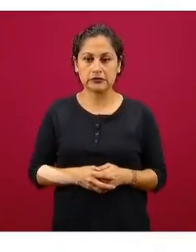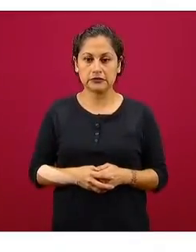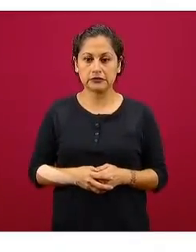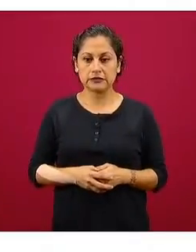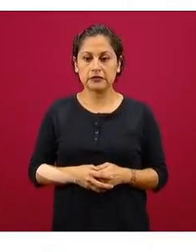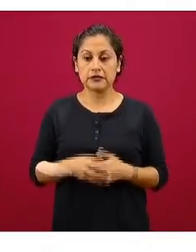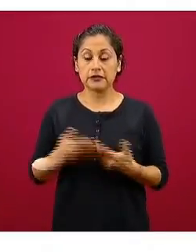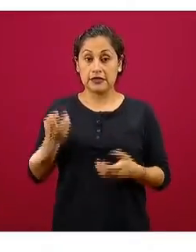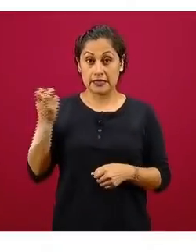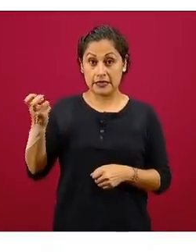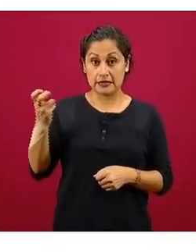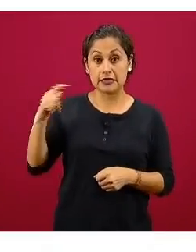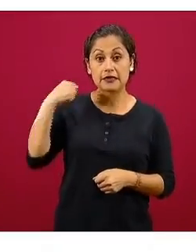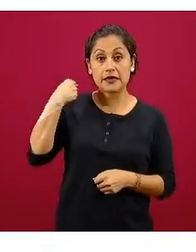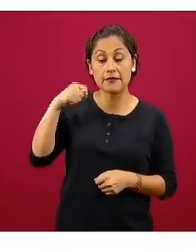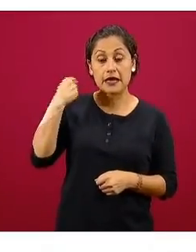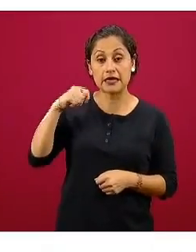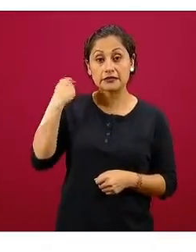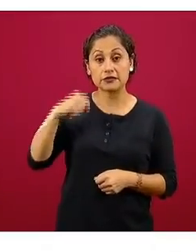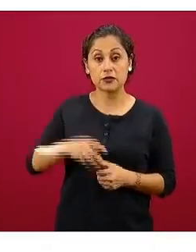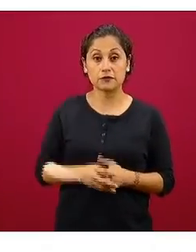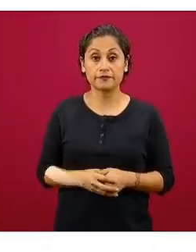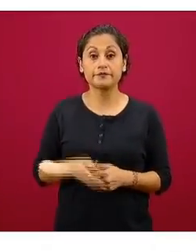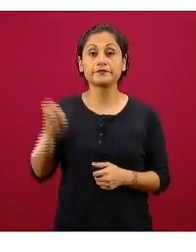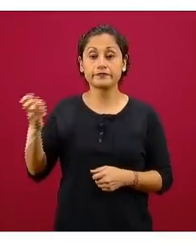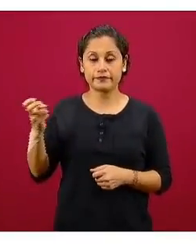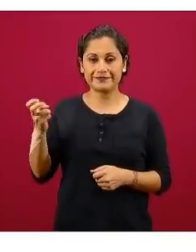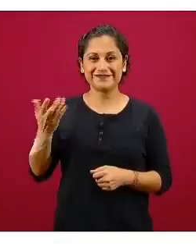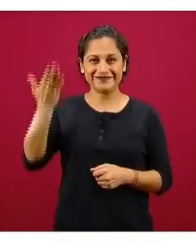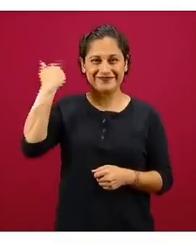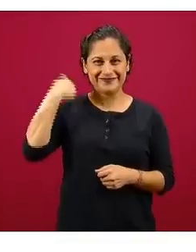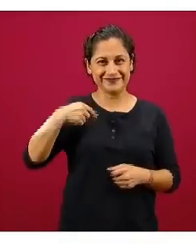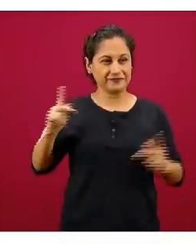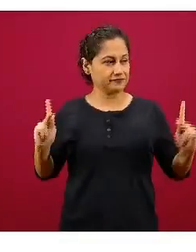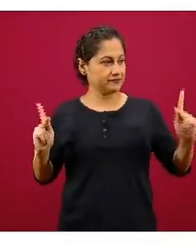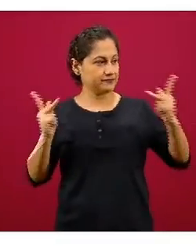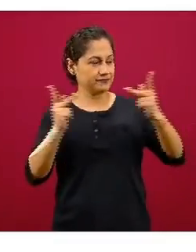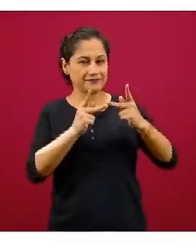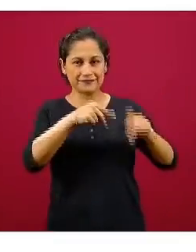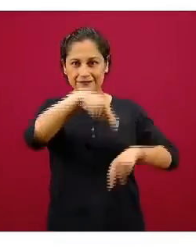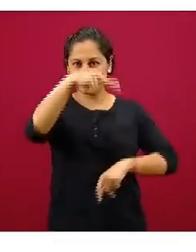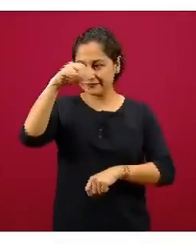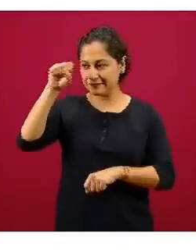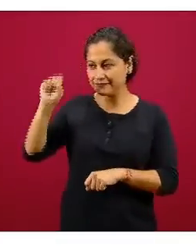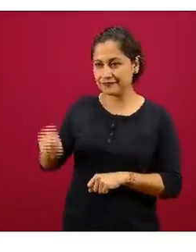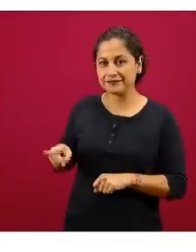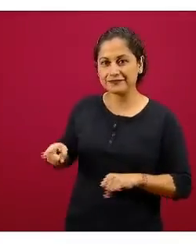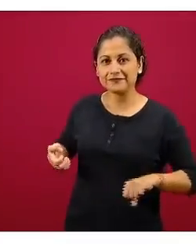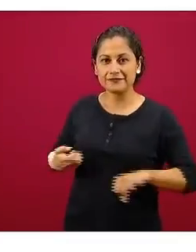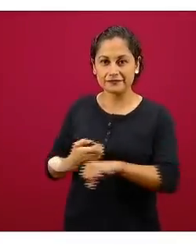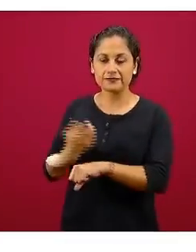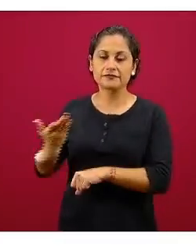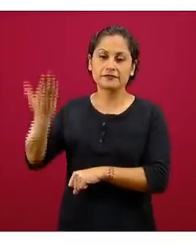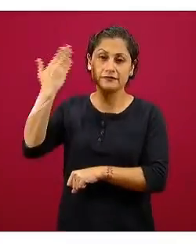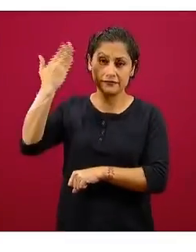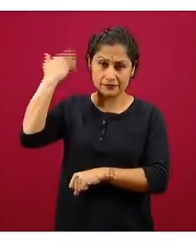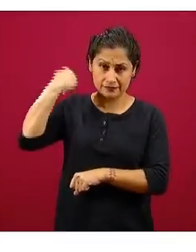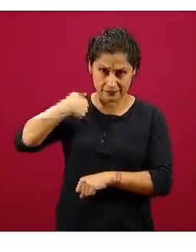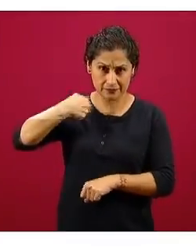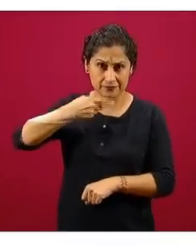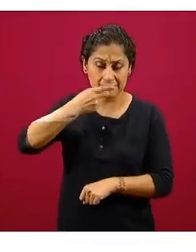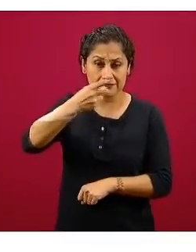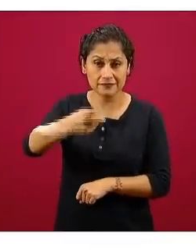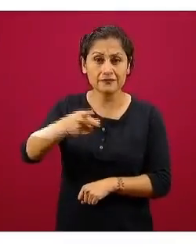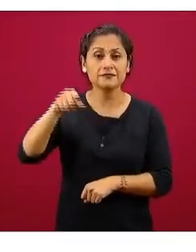Este es Villahermosa, Tabasco. Este es el estado del sureste al que me refería antes. Ya lo habíamos comentado muchas semanas atrás. Tenía una